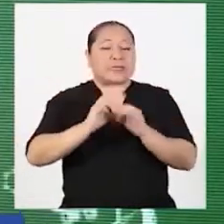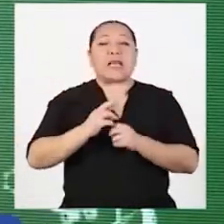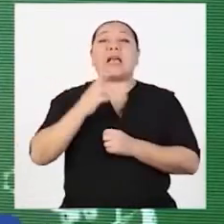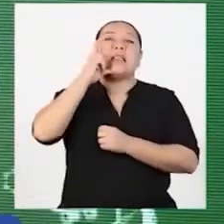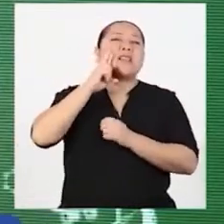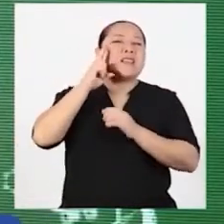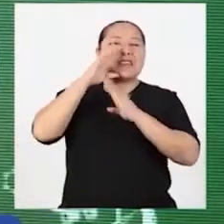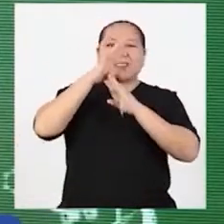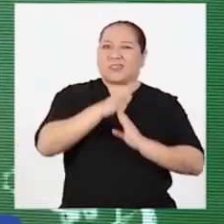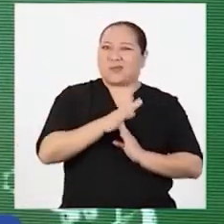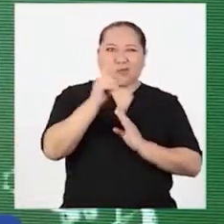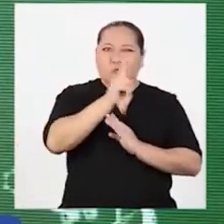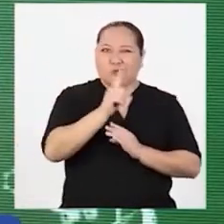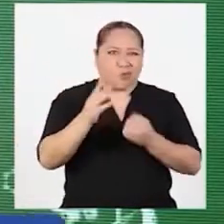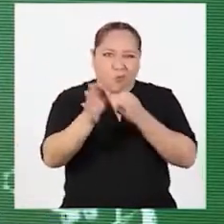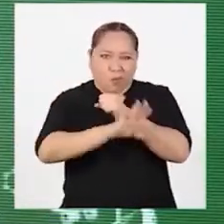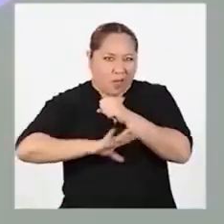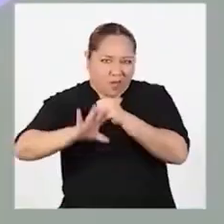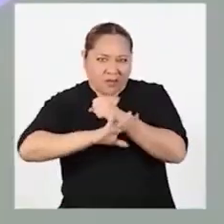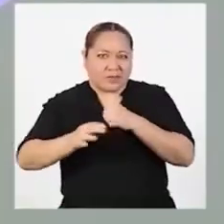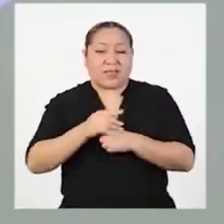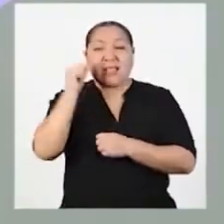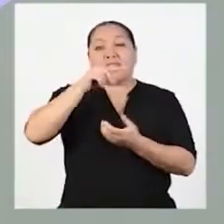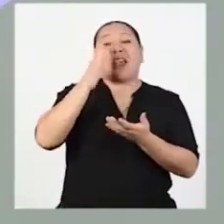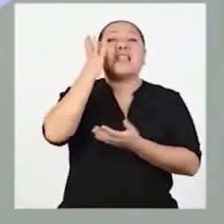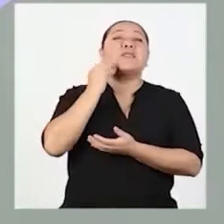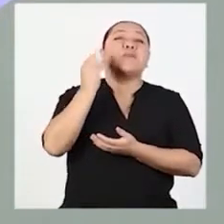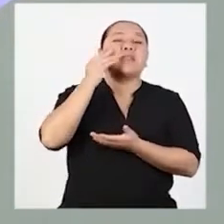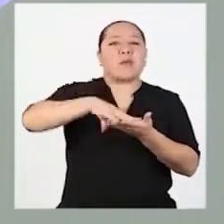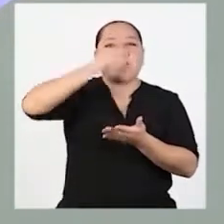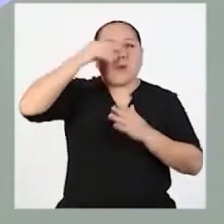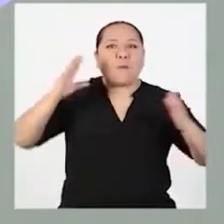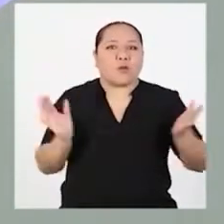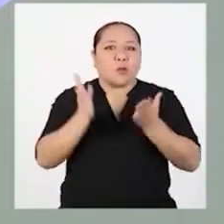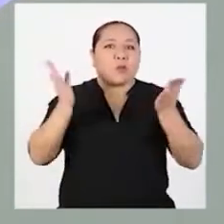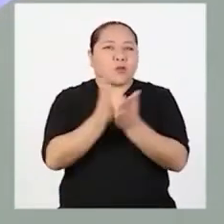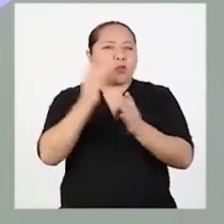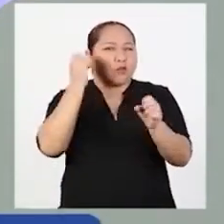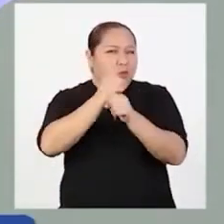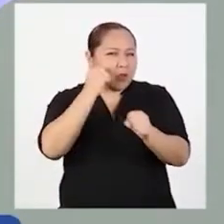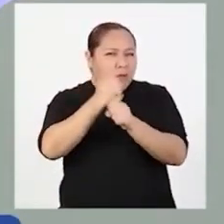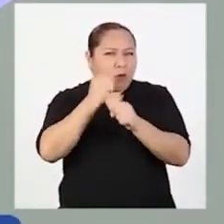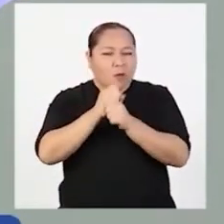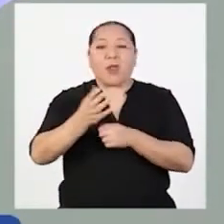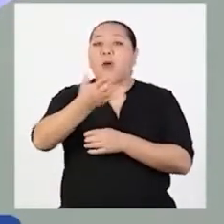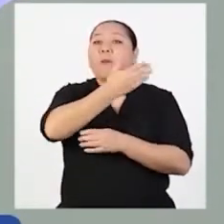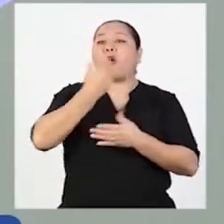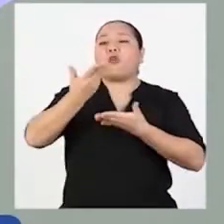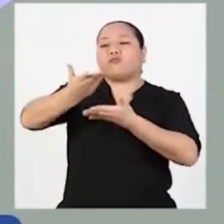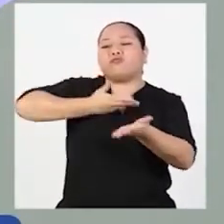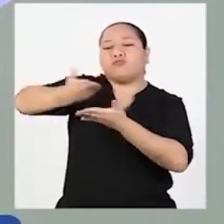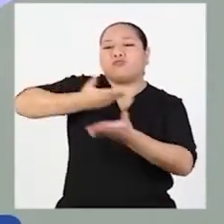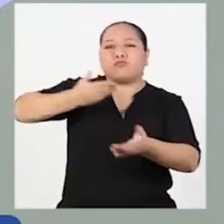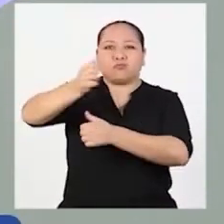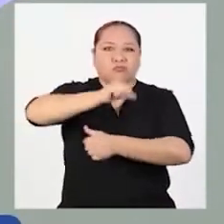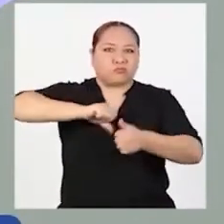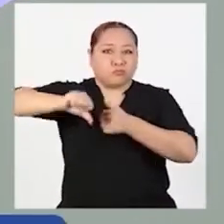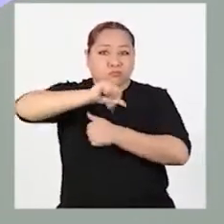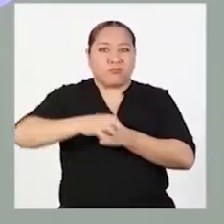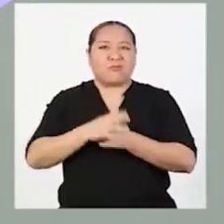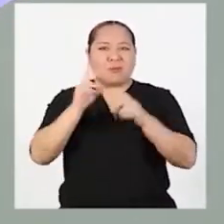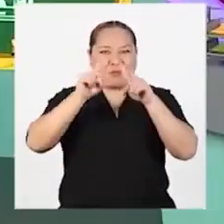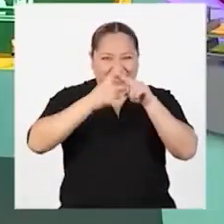de que el racismo no tiene asidero científico. Esto dentro de la experiencia de aprendizaje. Promovemos acciones para una